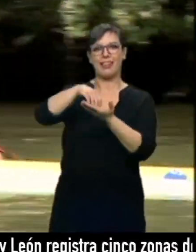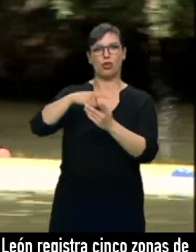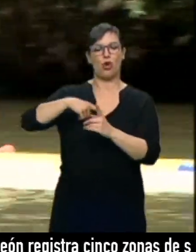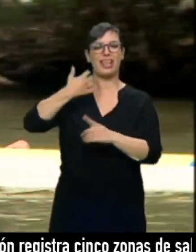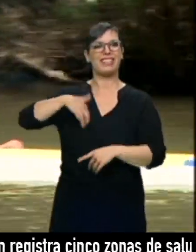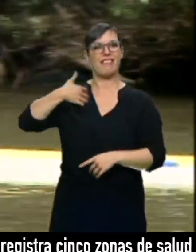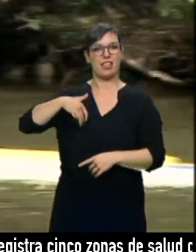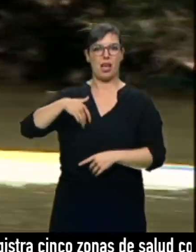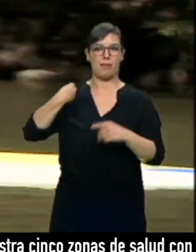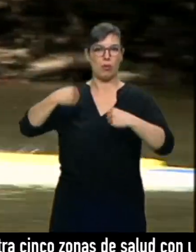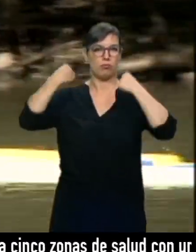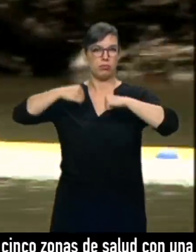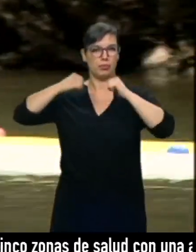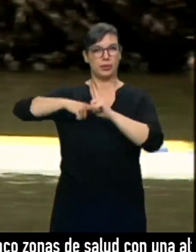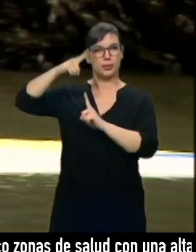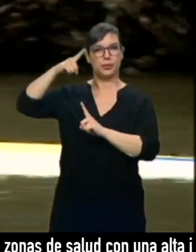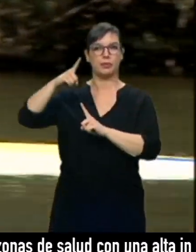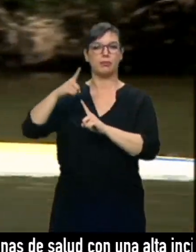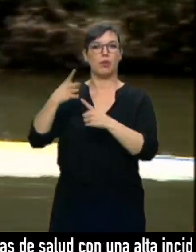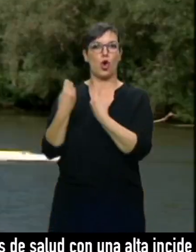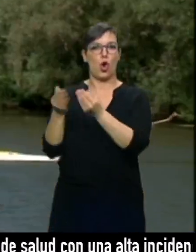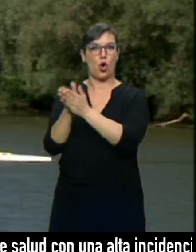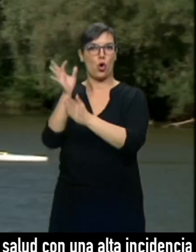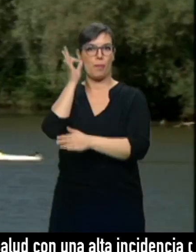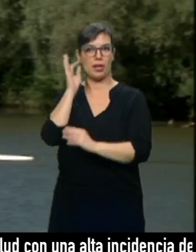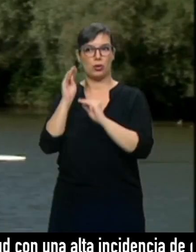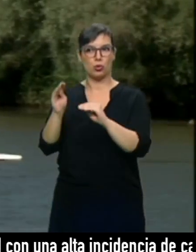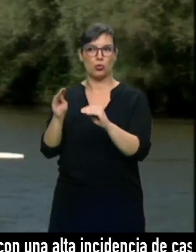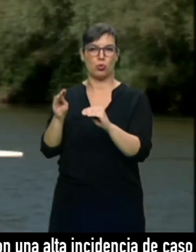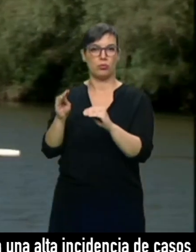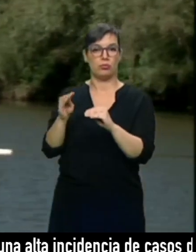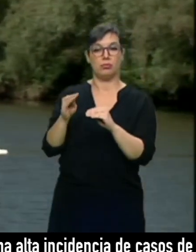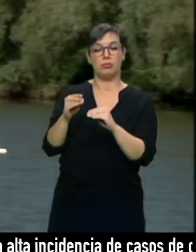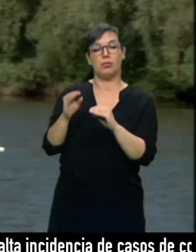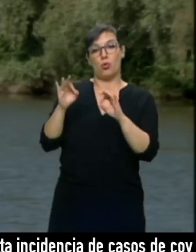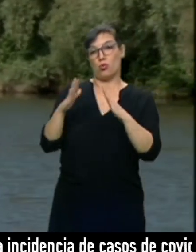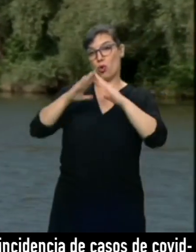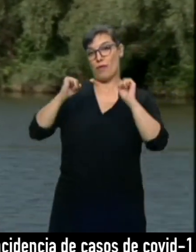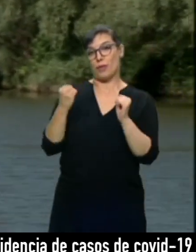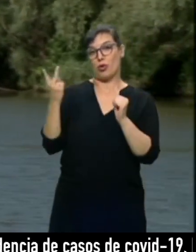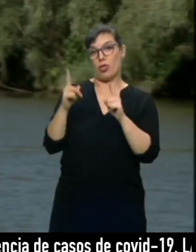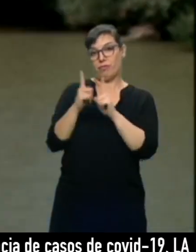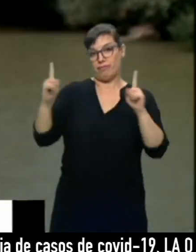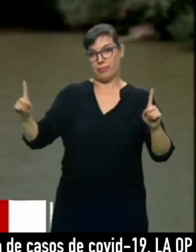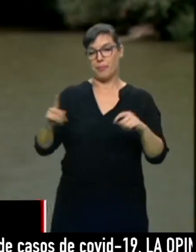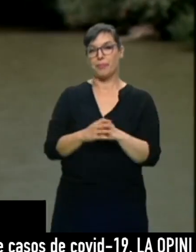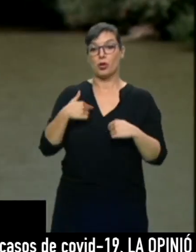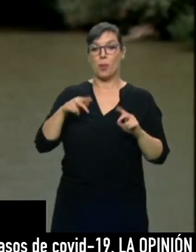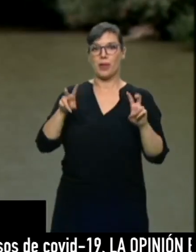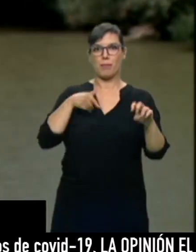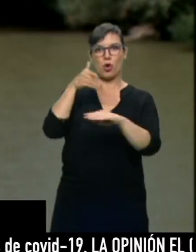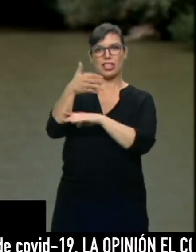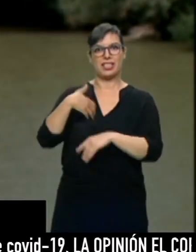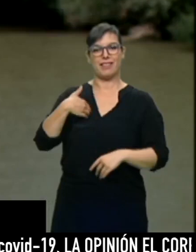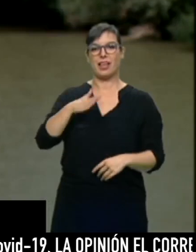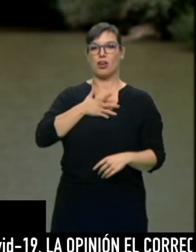Sevilla. Allí debería volver a entrenar con su compañera, de la que había estado separada durante el confinamiento. De entrada no quería concentrarme hasta